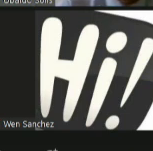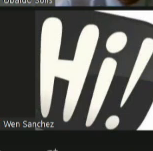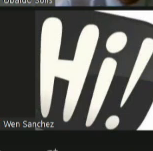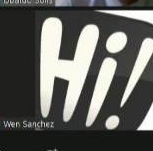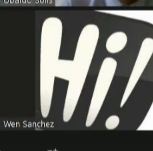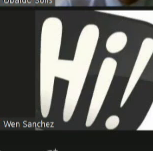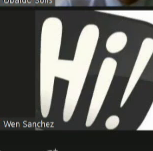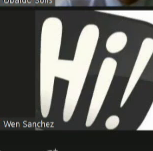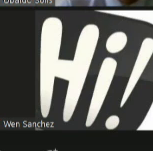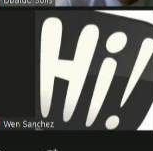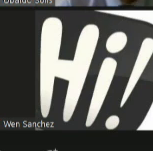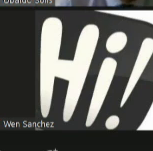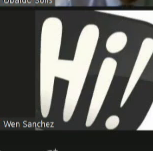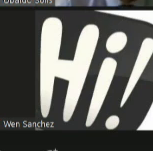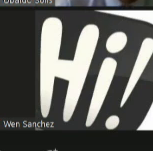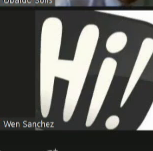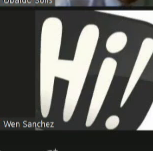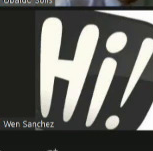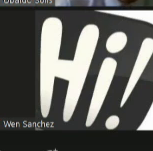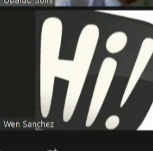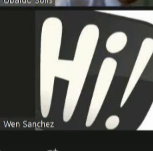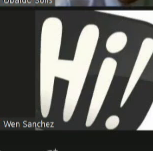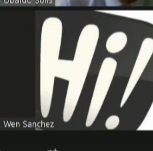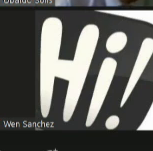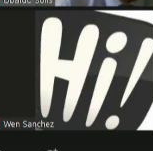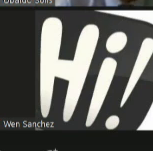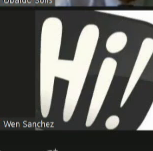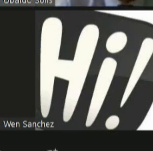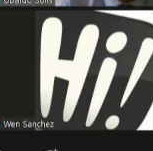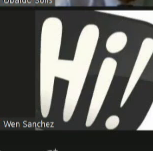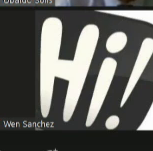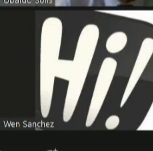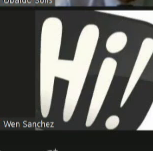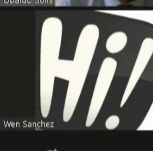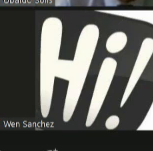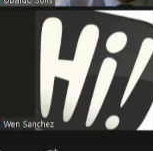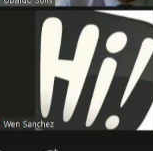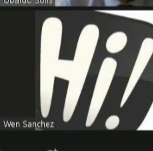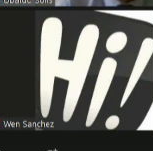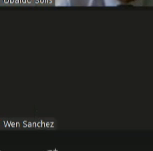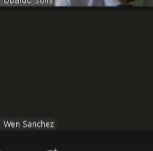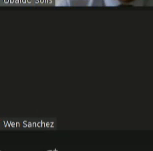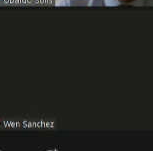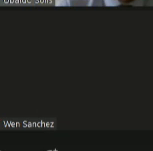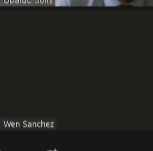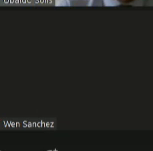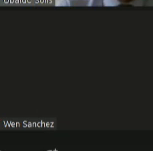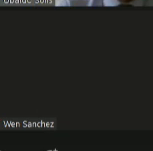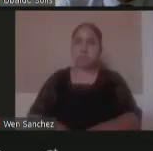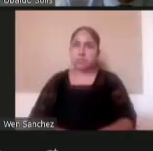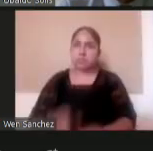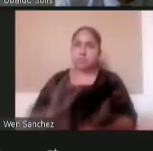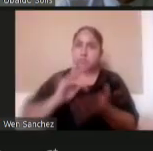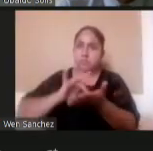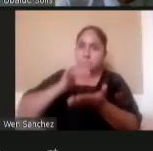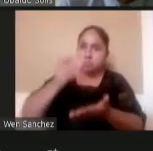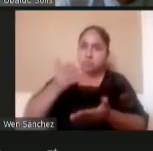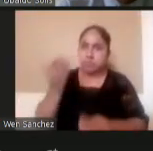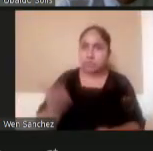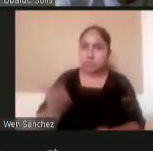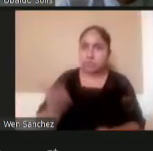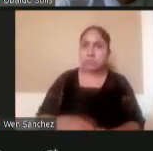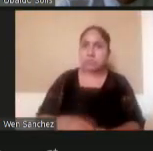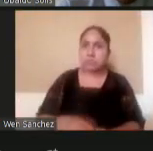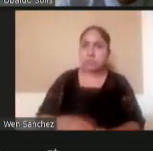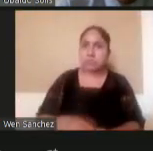comprobar que lo que le estaban diciendo era cierto. Es cuanto, señor presidente. Gracias, regidor Ponce Torres. Regidor Oscar Gallegos,